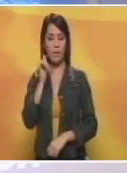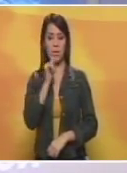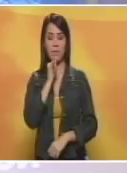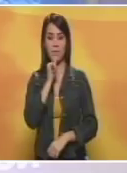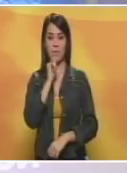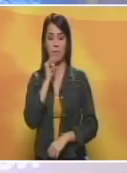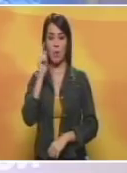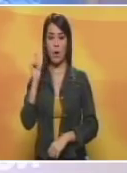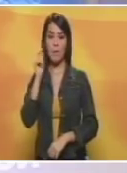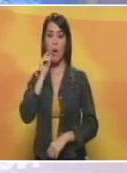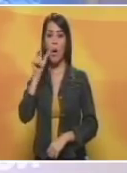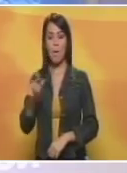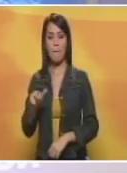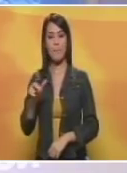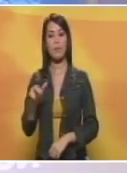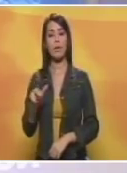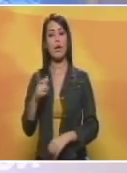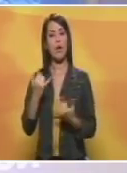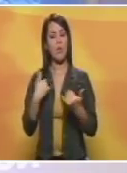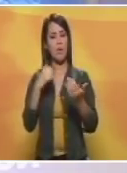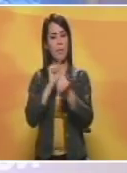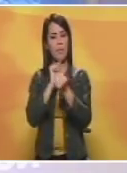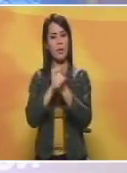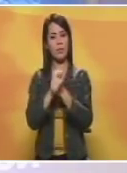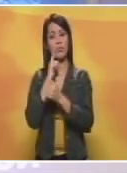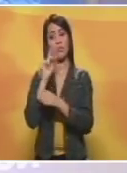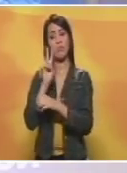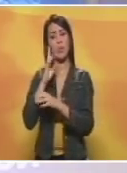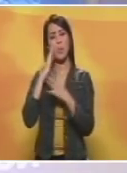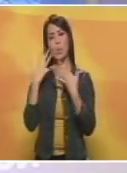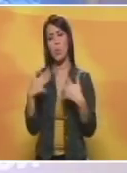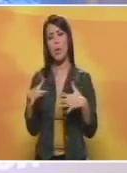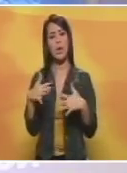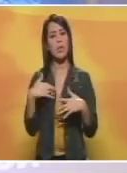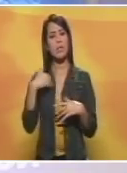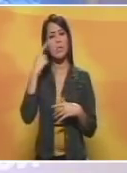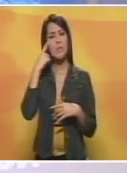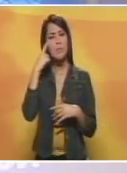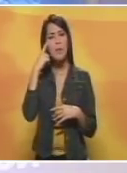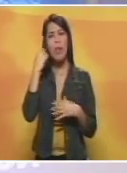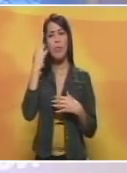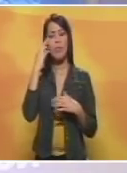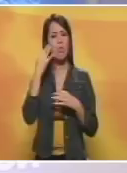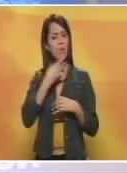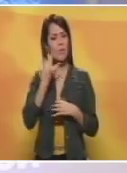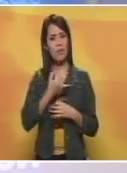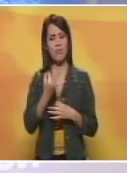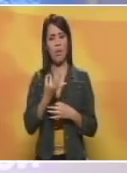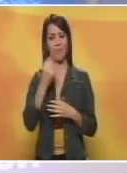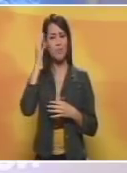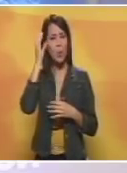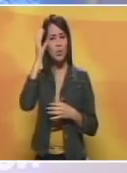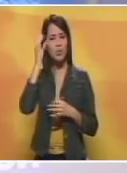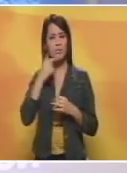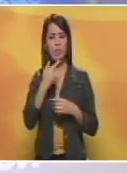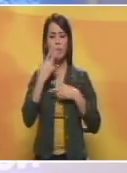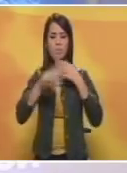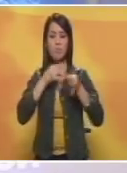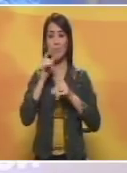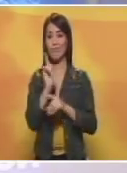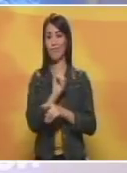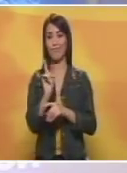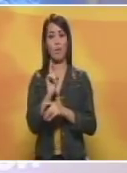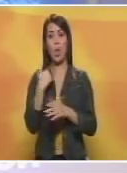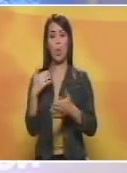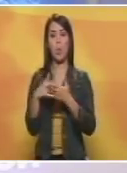que el parlamentario juan requesens no se encontraba en uso de sus facultades durante la confesión publicada por el ejecutivo nacional en el caso del atentado